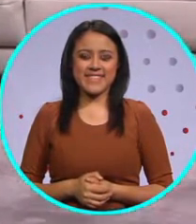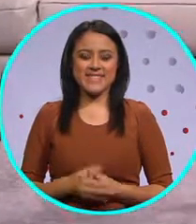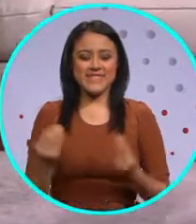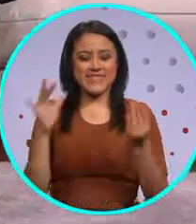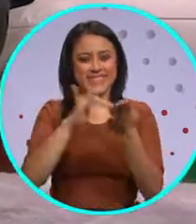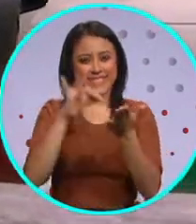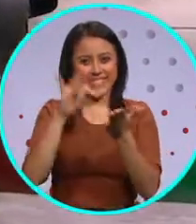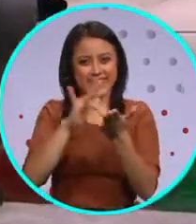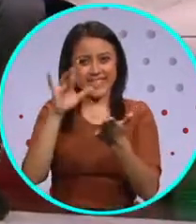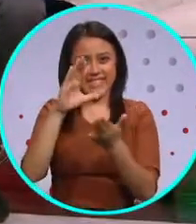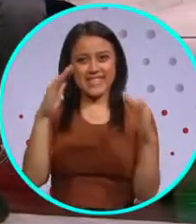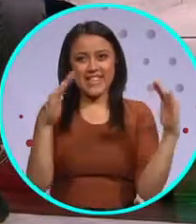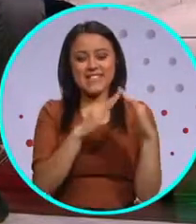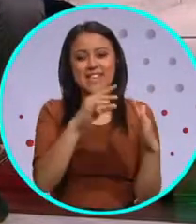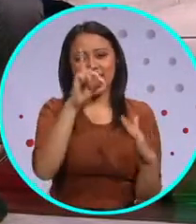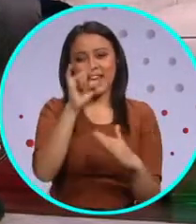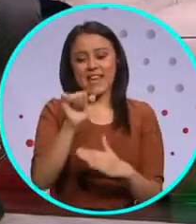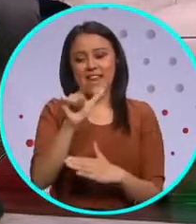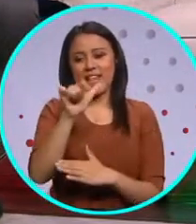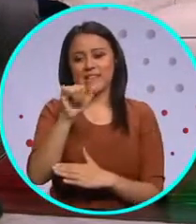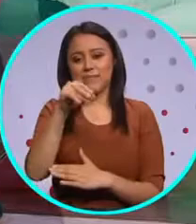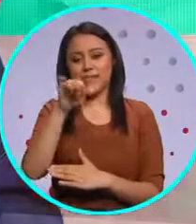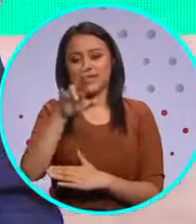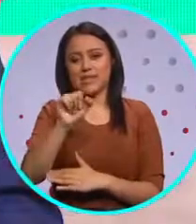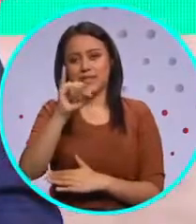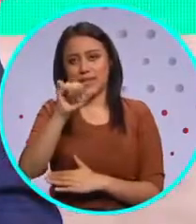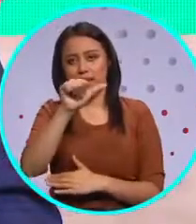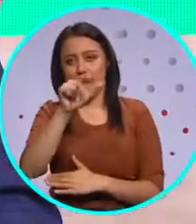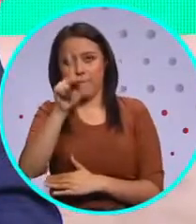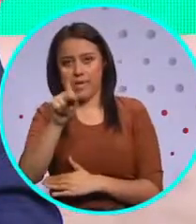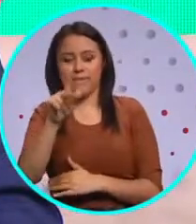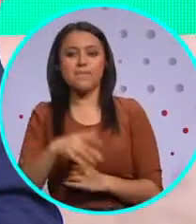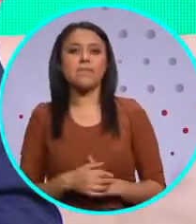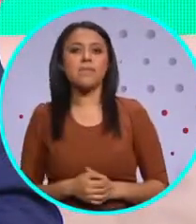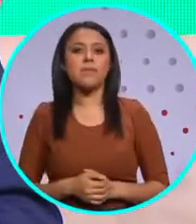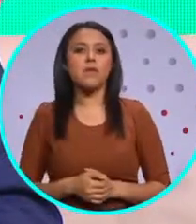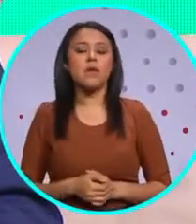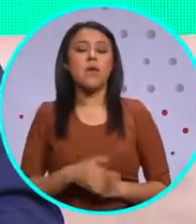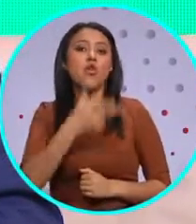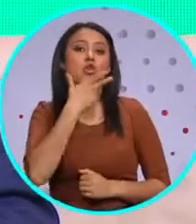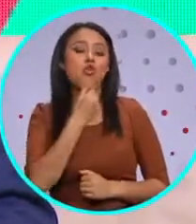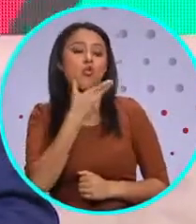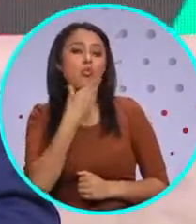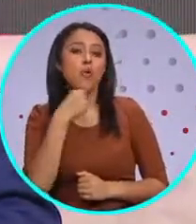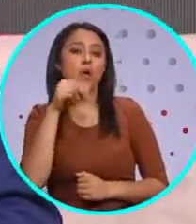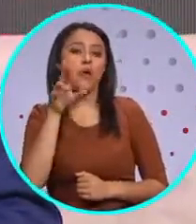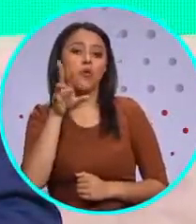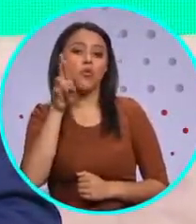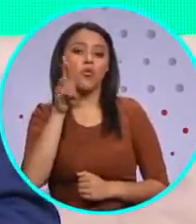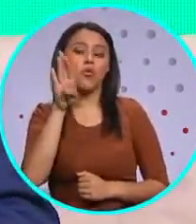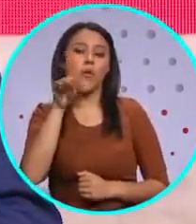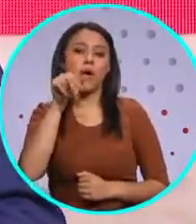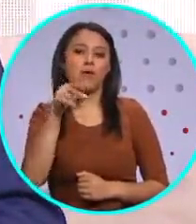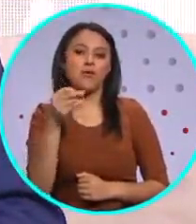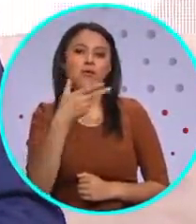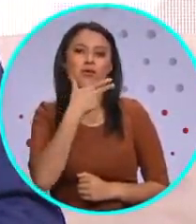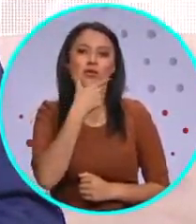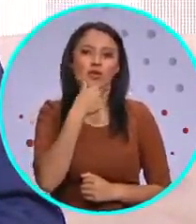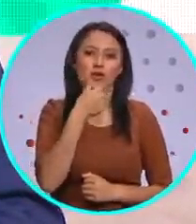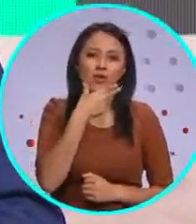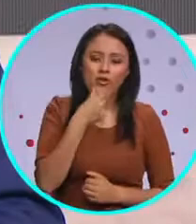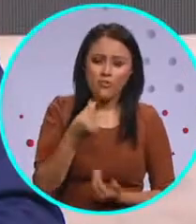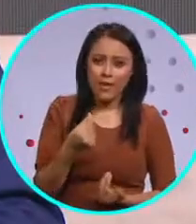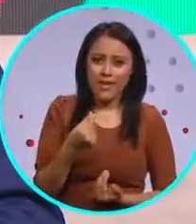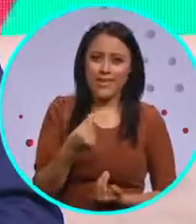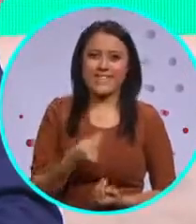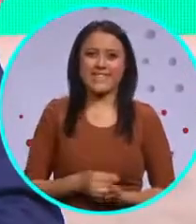y gracias a casa de las mercedes ya muy amable y el señor urbano fíjate nada más la presentación urbano el